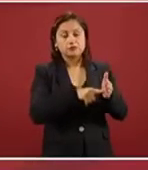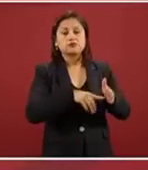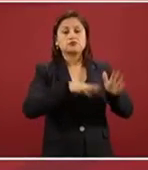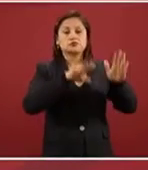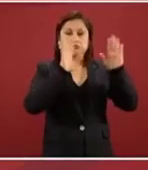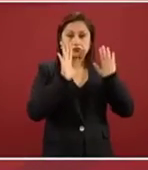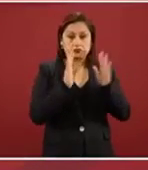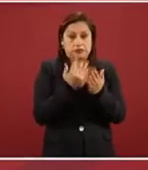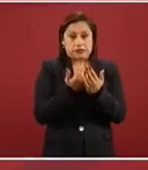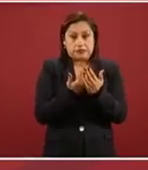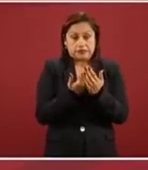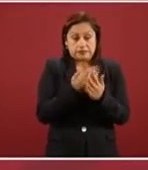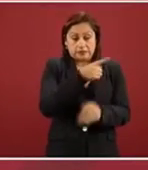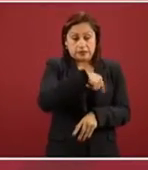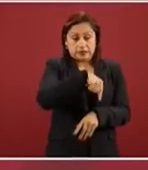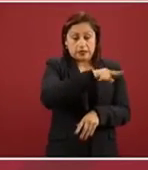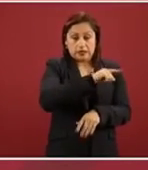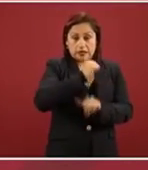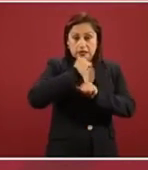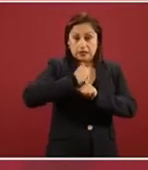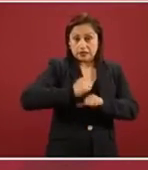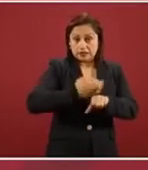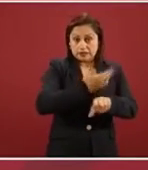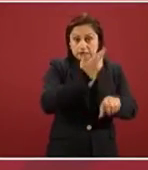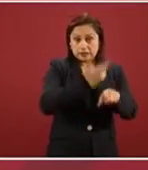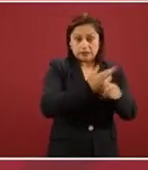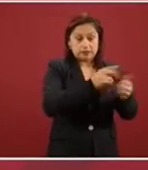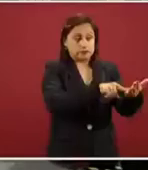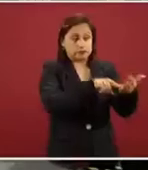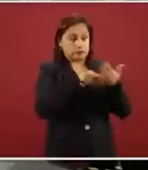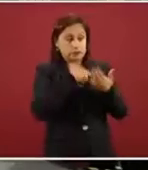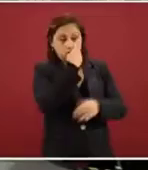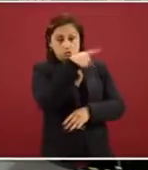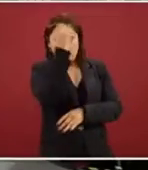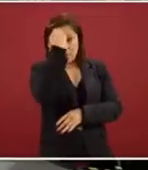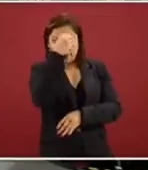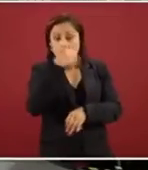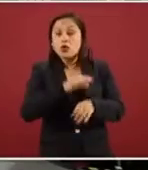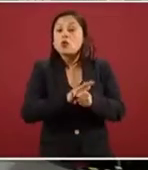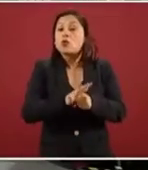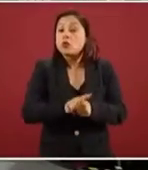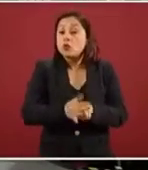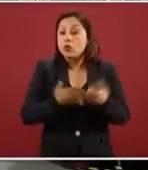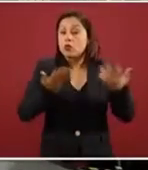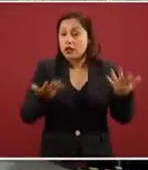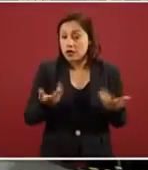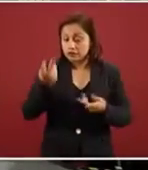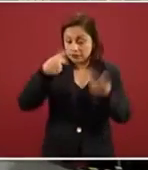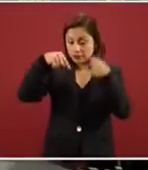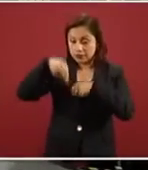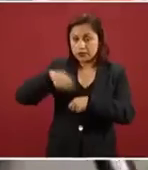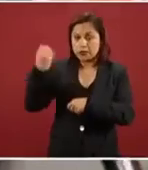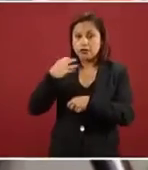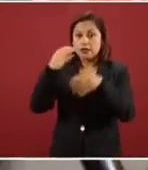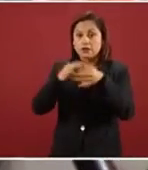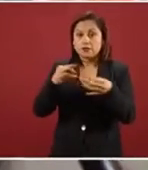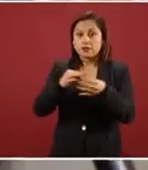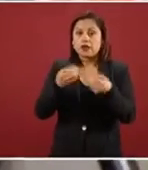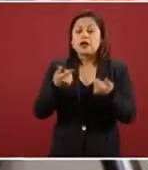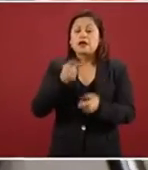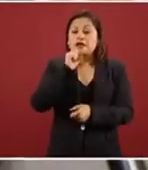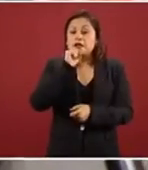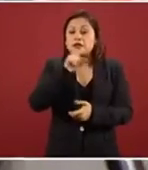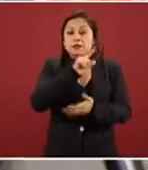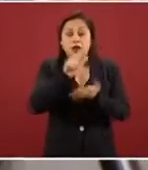esperar a que ellos nos den su punto de vista y qué es lo que se puede hacer de conformidad con la